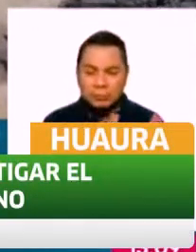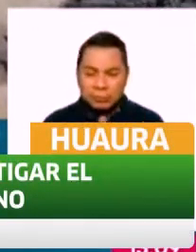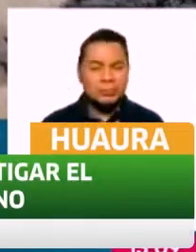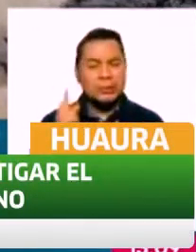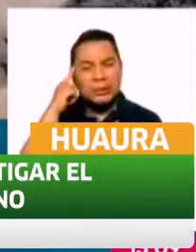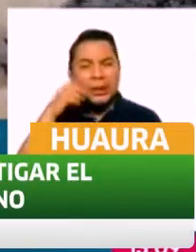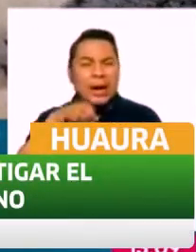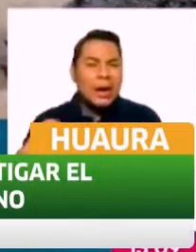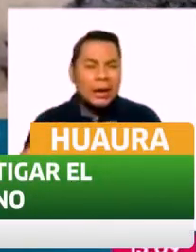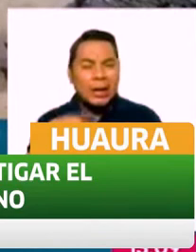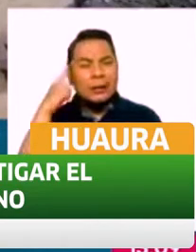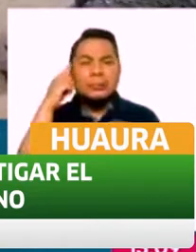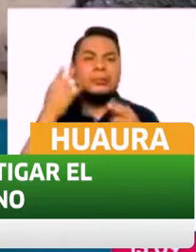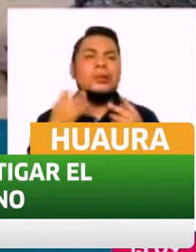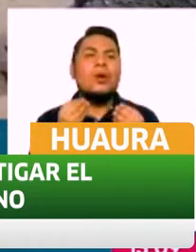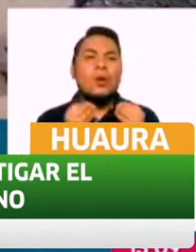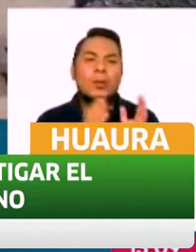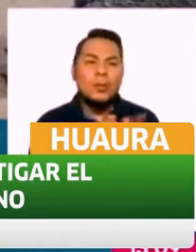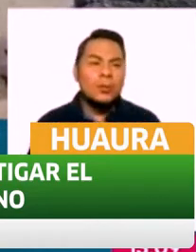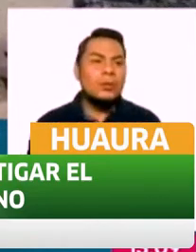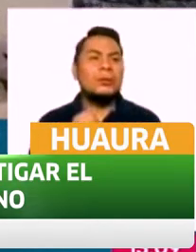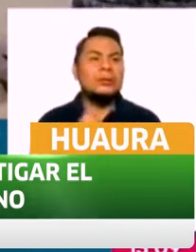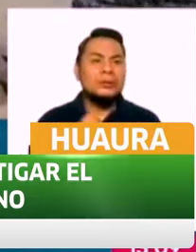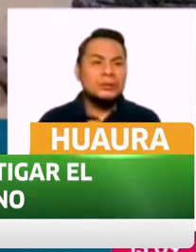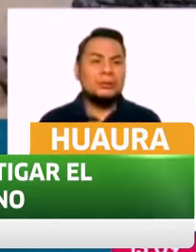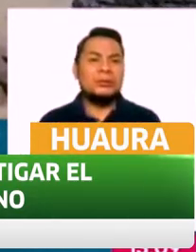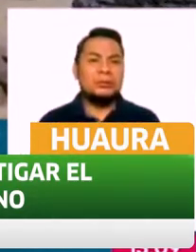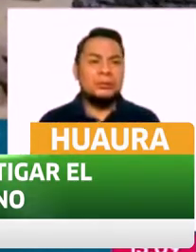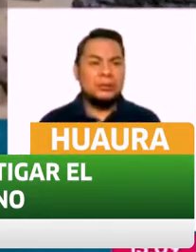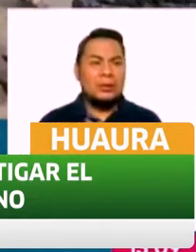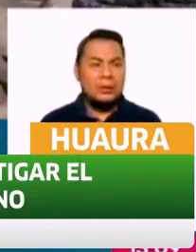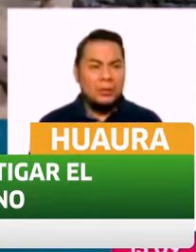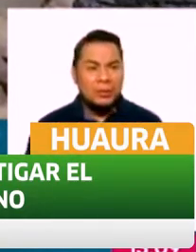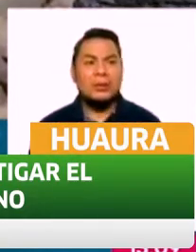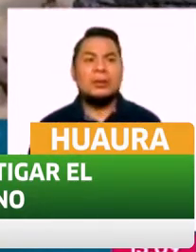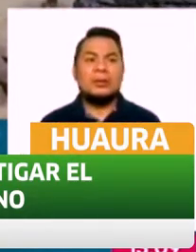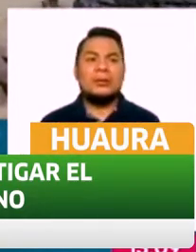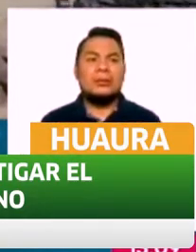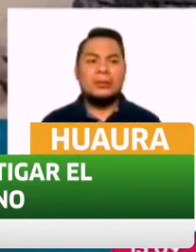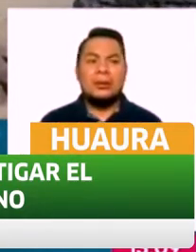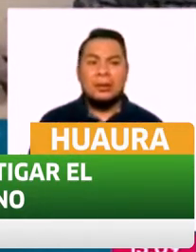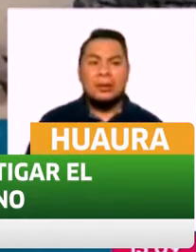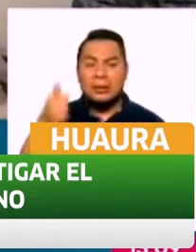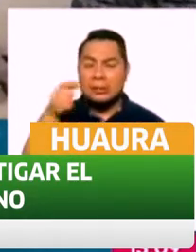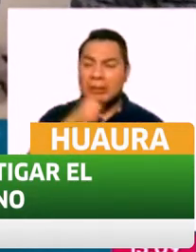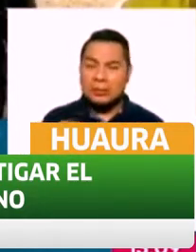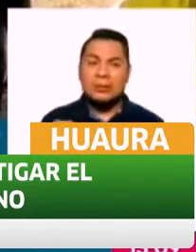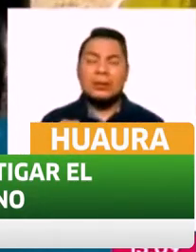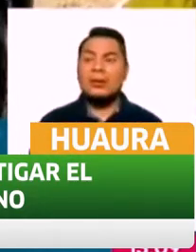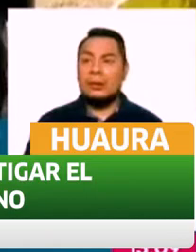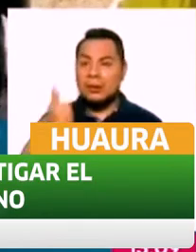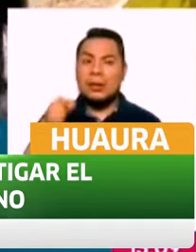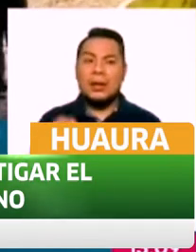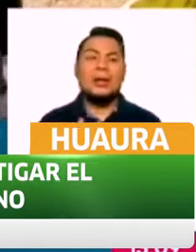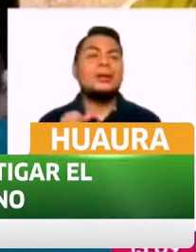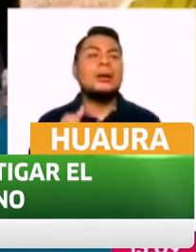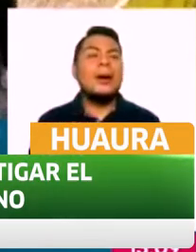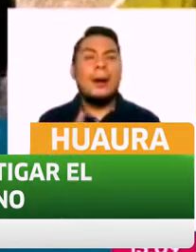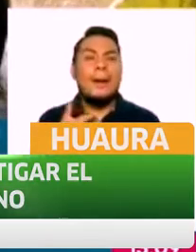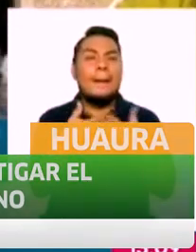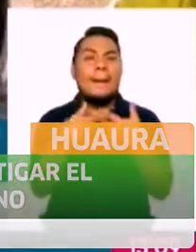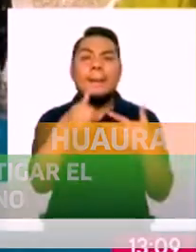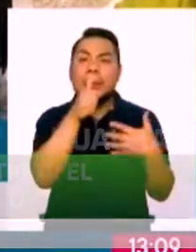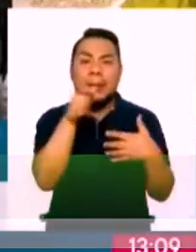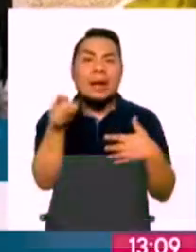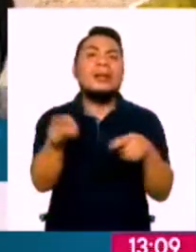tomando acciones, estamos coordinando con todas las autoridades locales, también con las autoridades o con las entidades privadas, porque son los que tienen